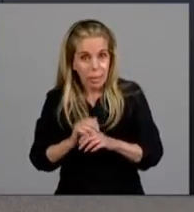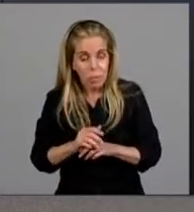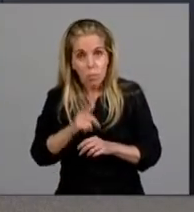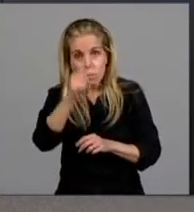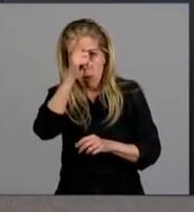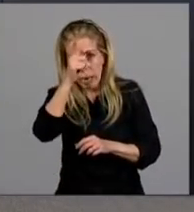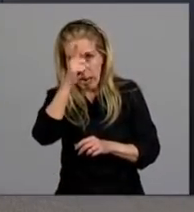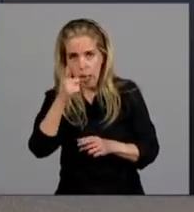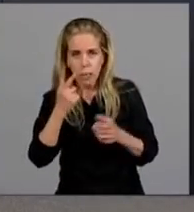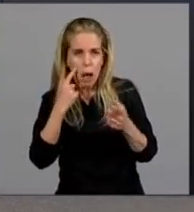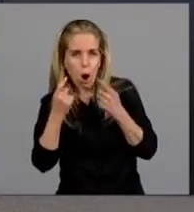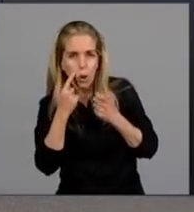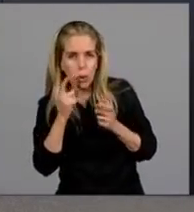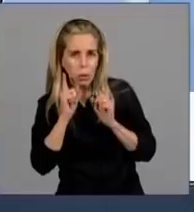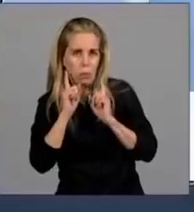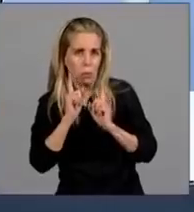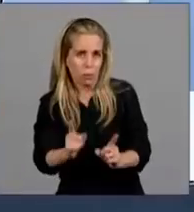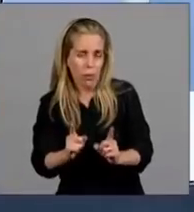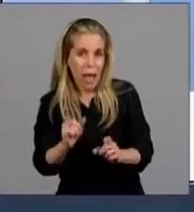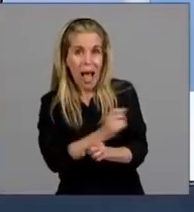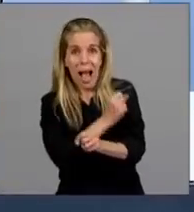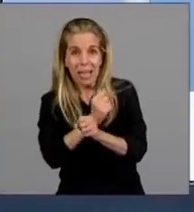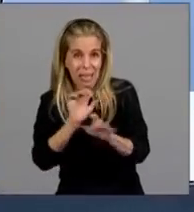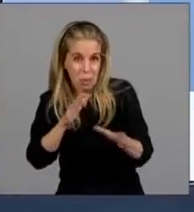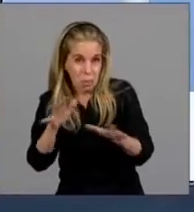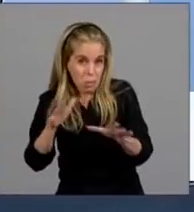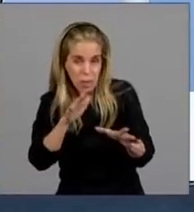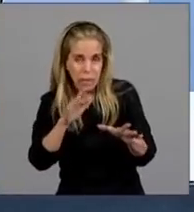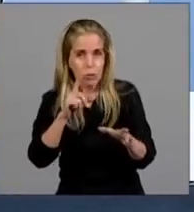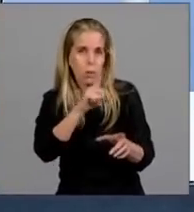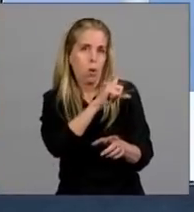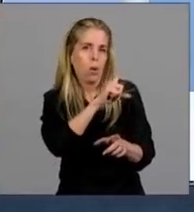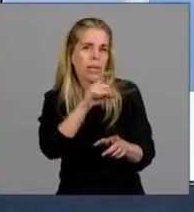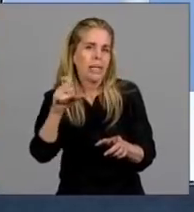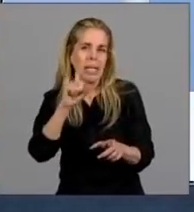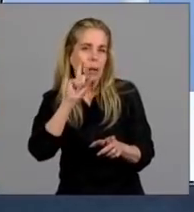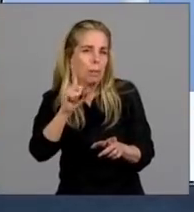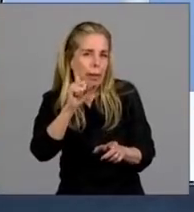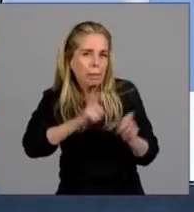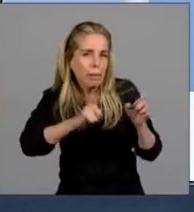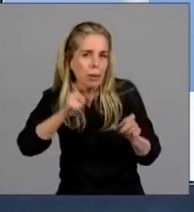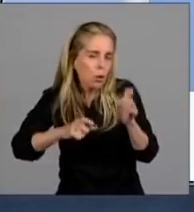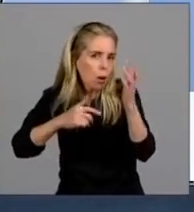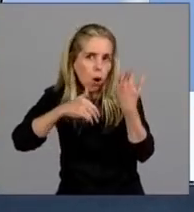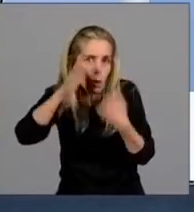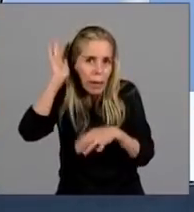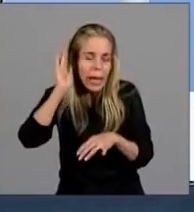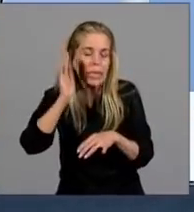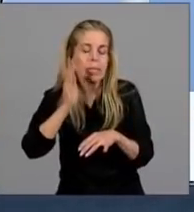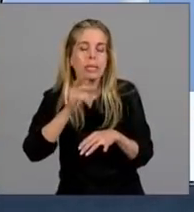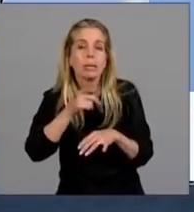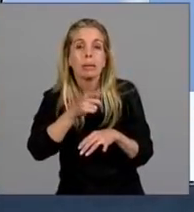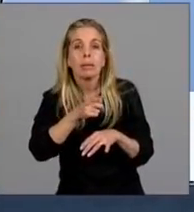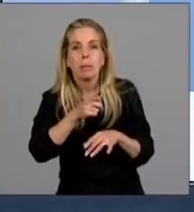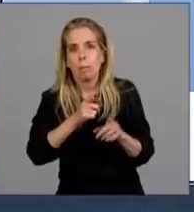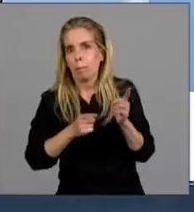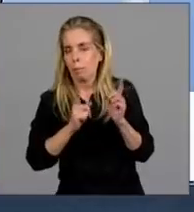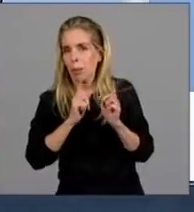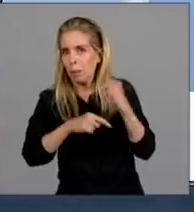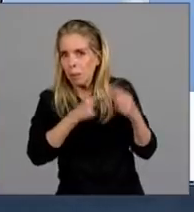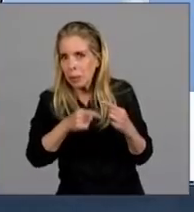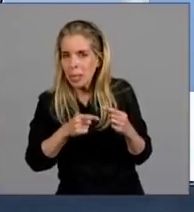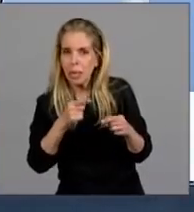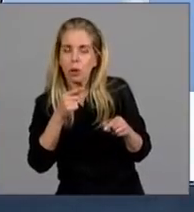activa, ya de más de 100.000 vecinos y vecinas de barrios populares han pasado por nuestros procedimientos